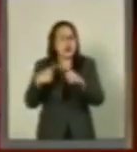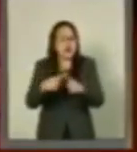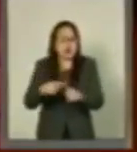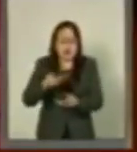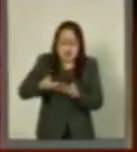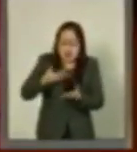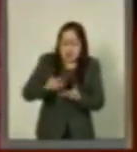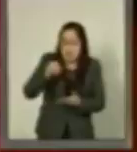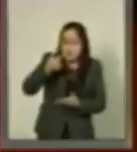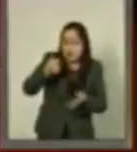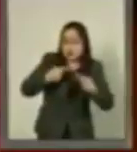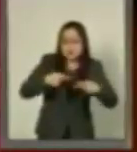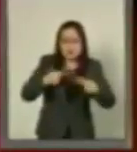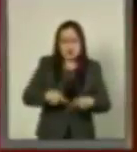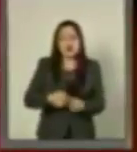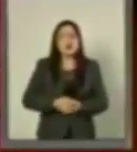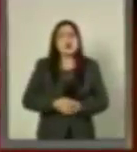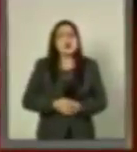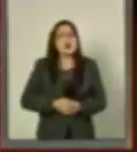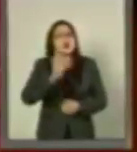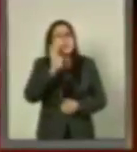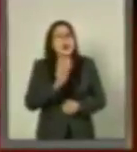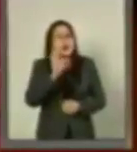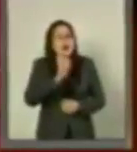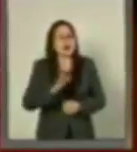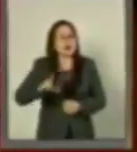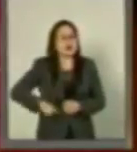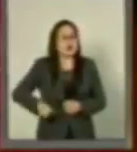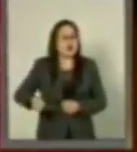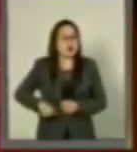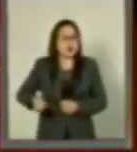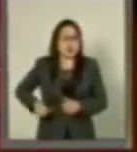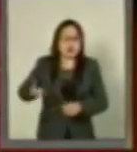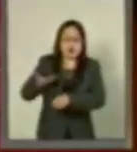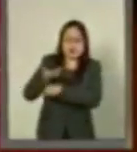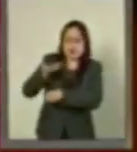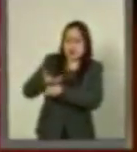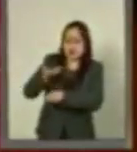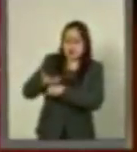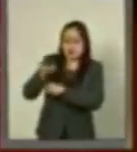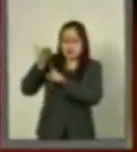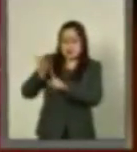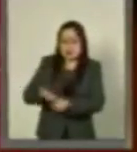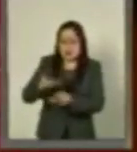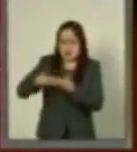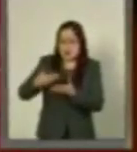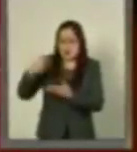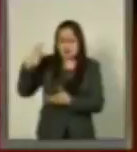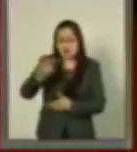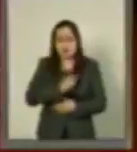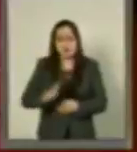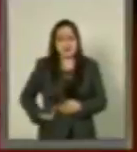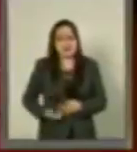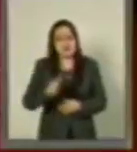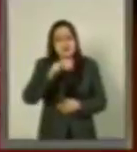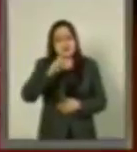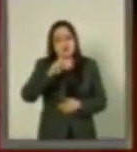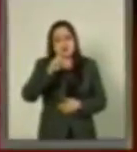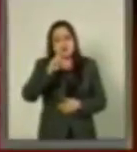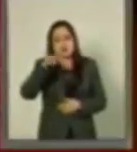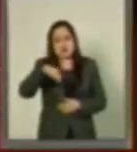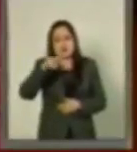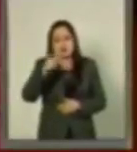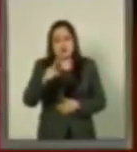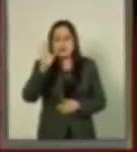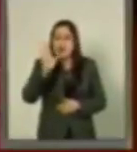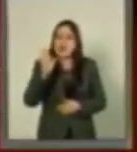escaso, todo indica que el gobierno de Estados Unidos, con este presidente que tienen, va a